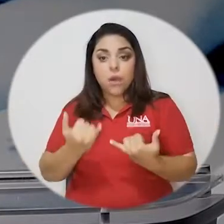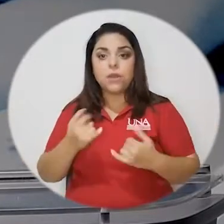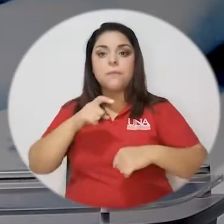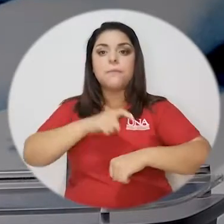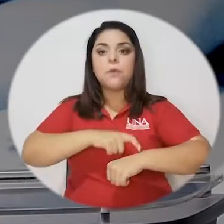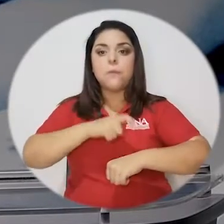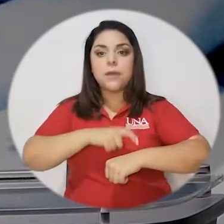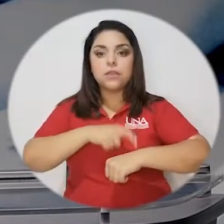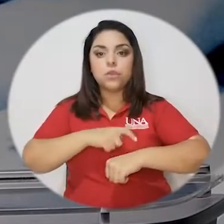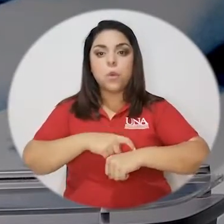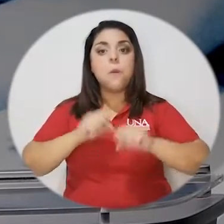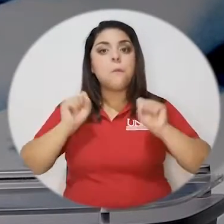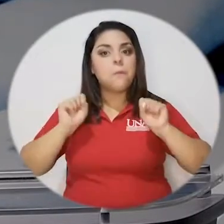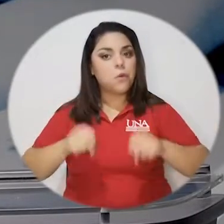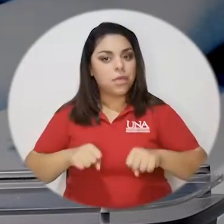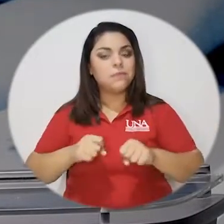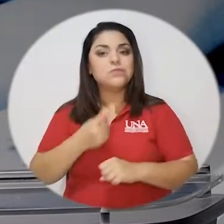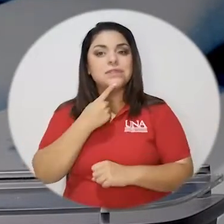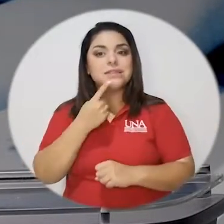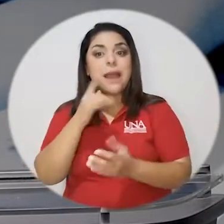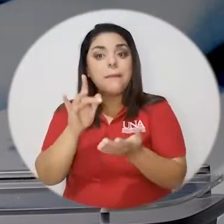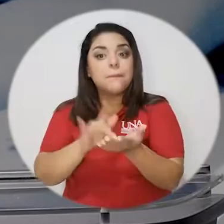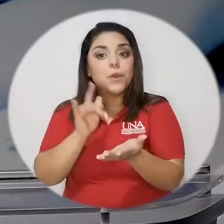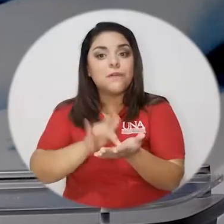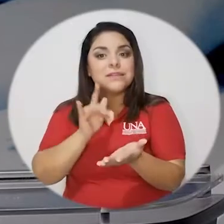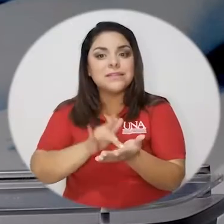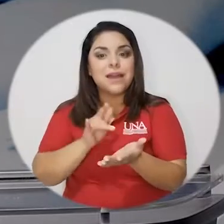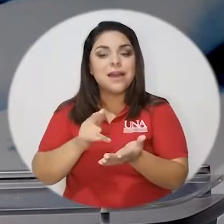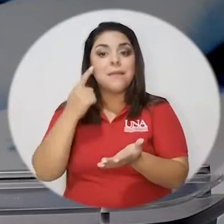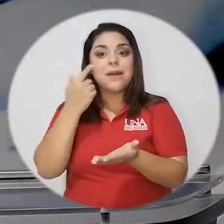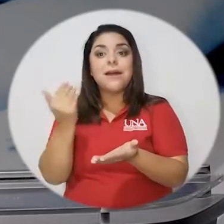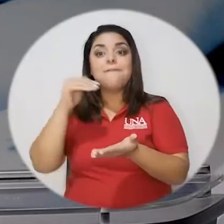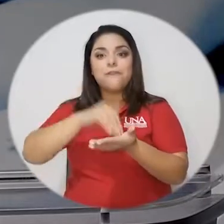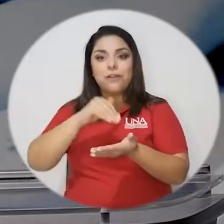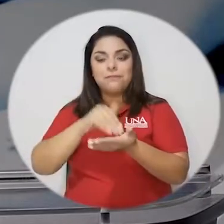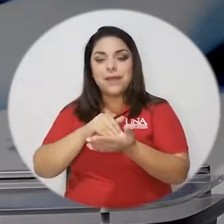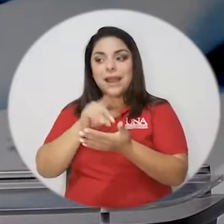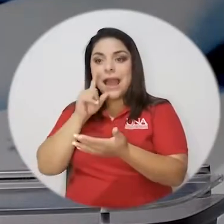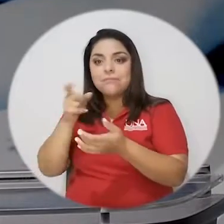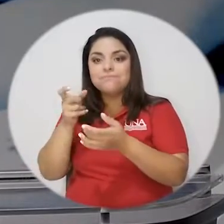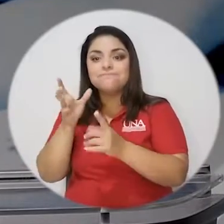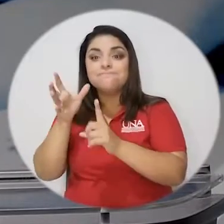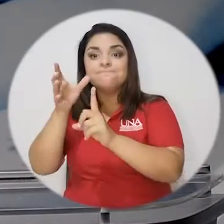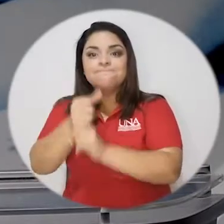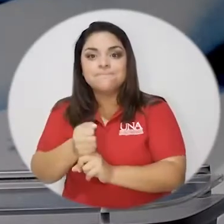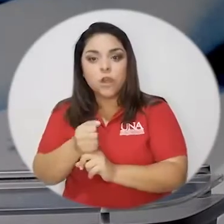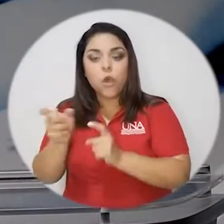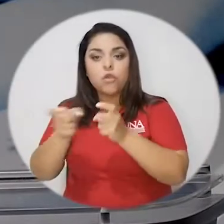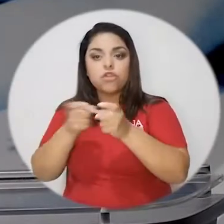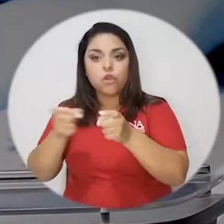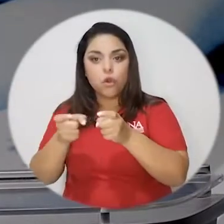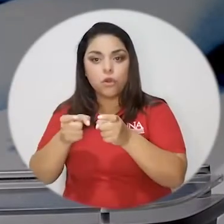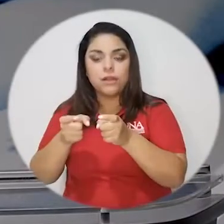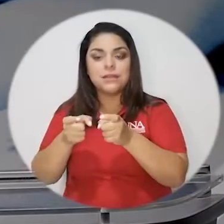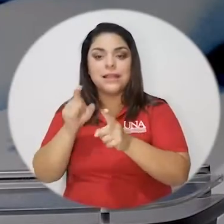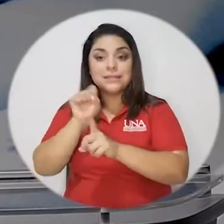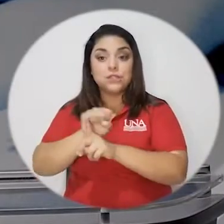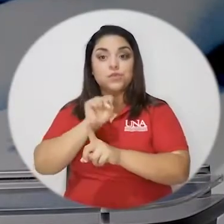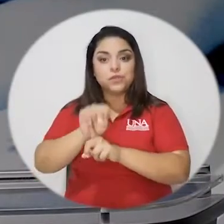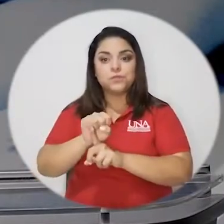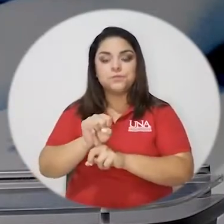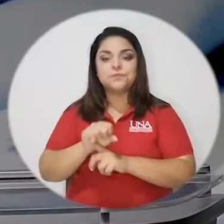Entonces, ahorita estamos en un momento en el que podemos decir que hay que aprovechar para volver a tener el